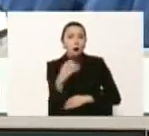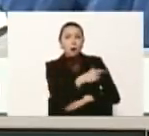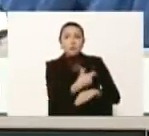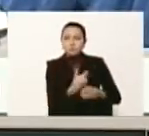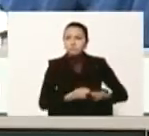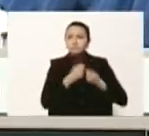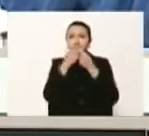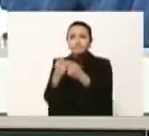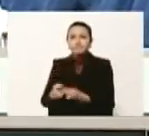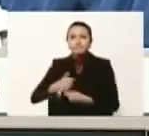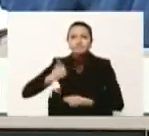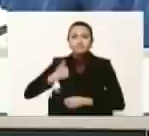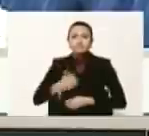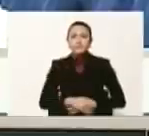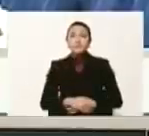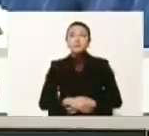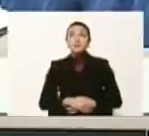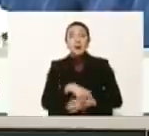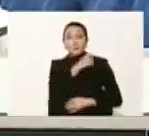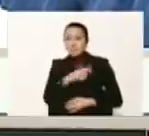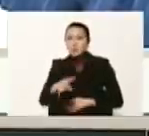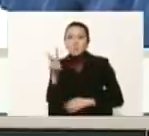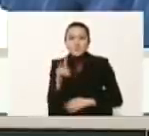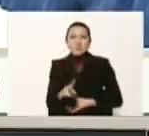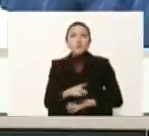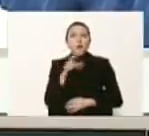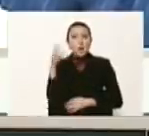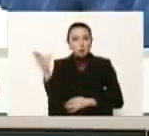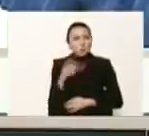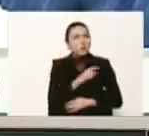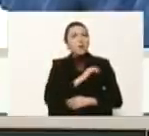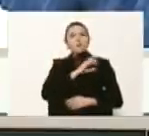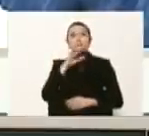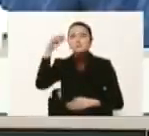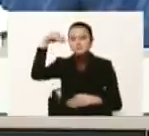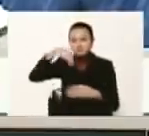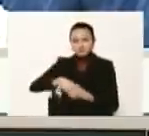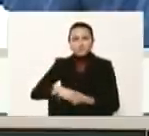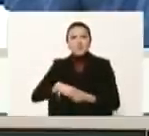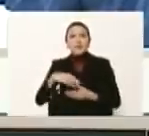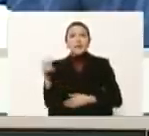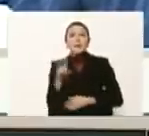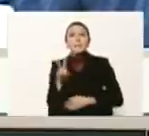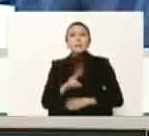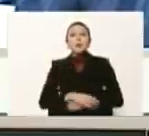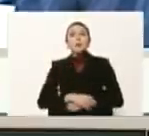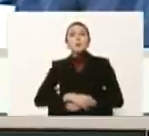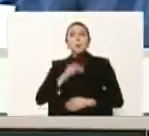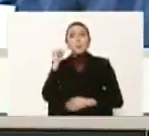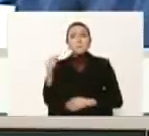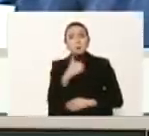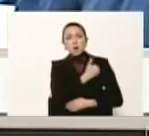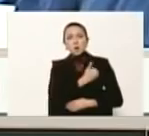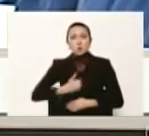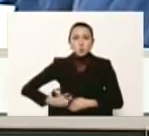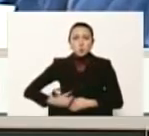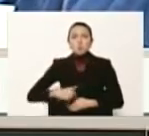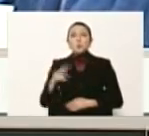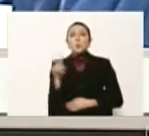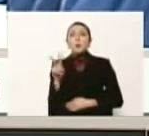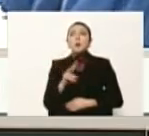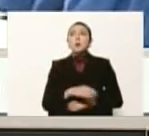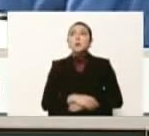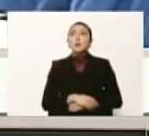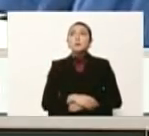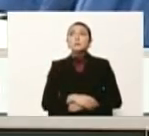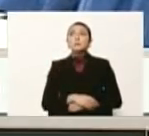a extremistas venezolanos y colombianos para venir a asesinar no solamente al presidente Nicolás Maduro, sino a las